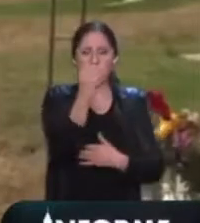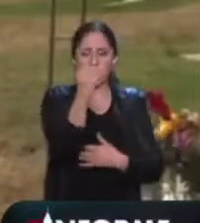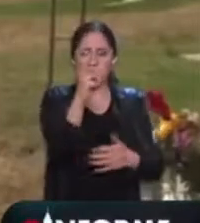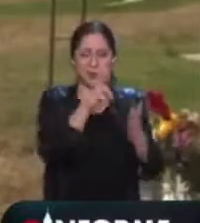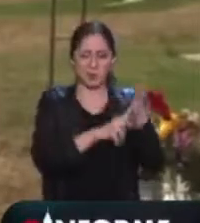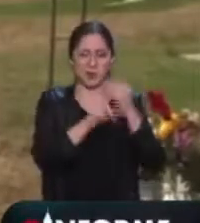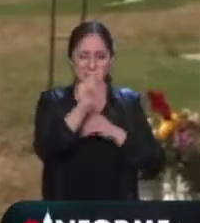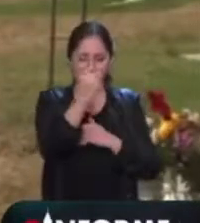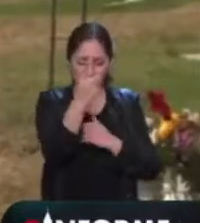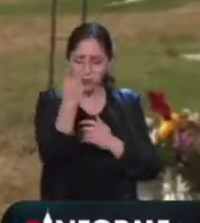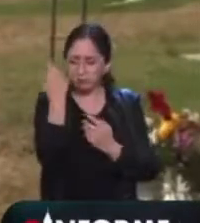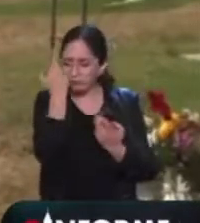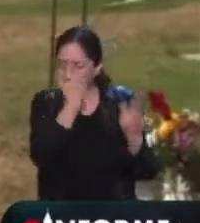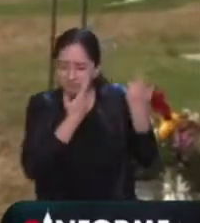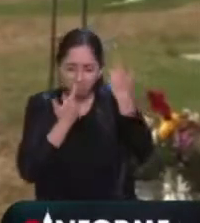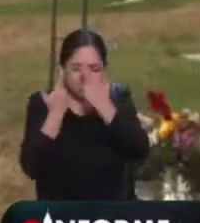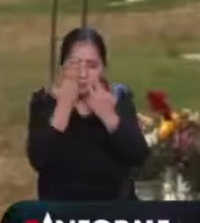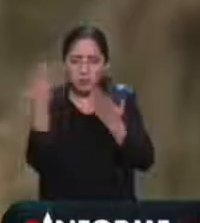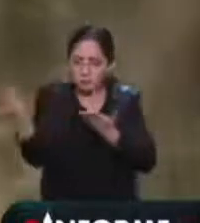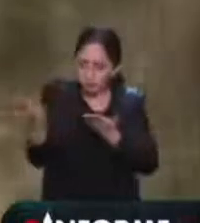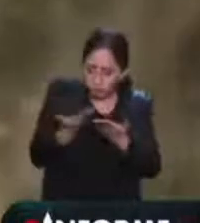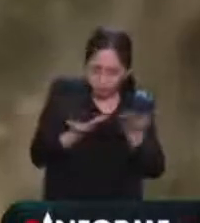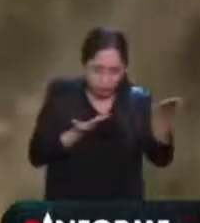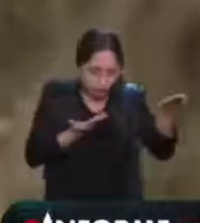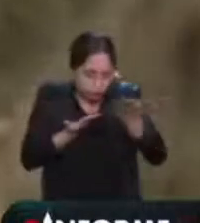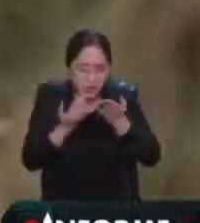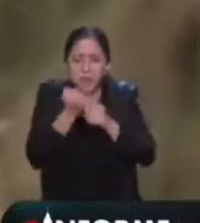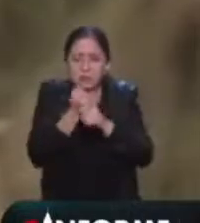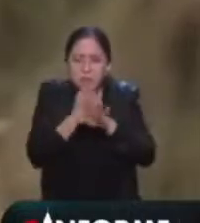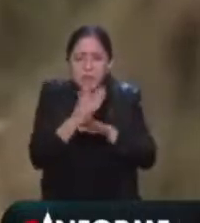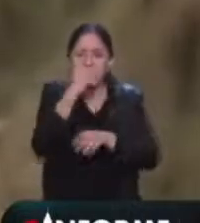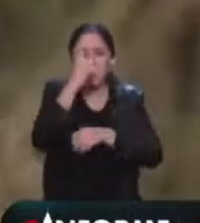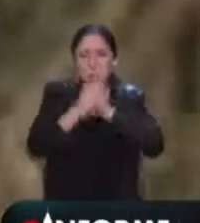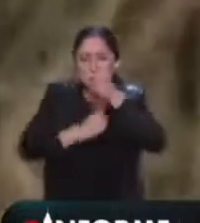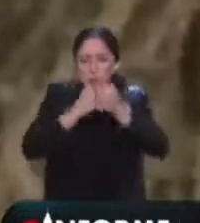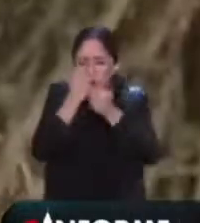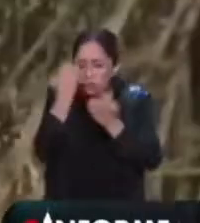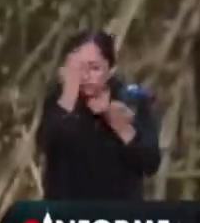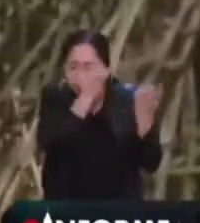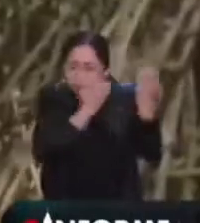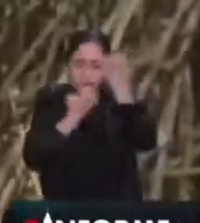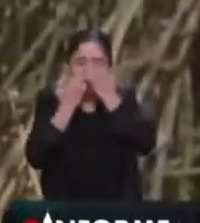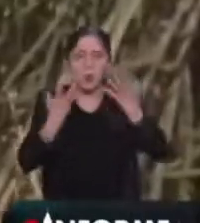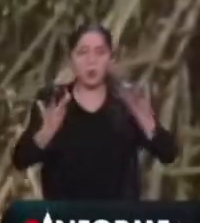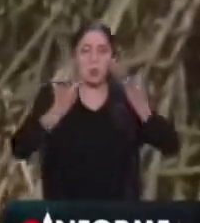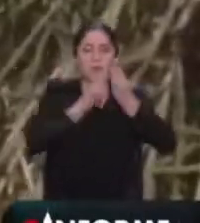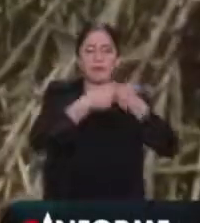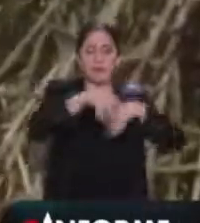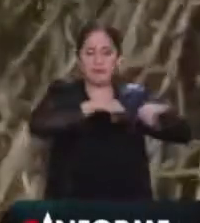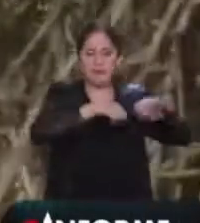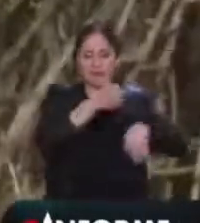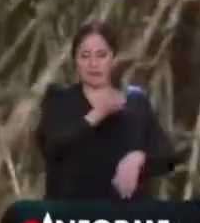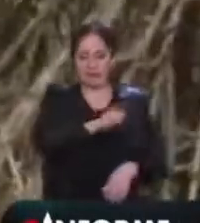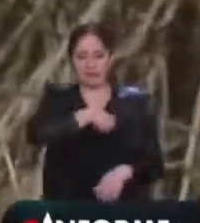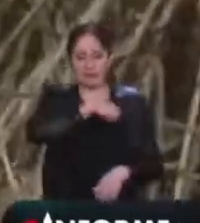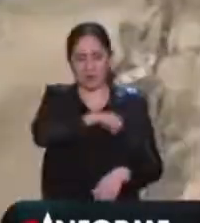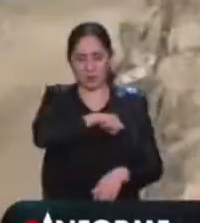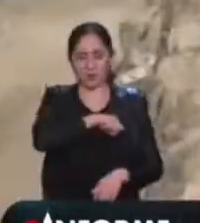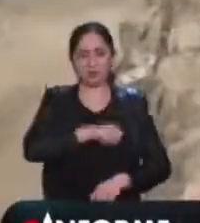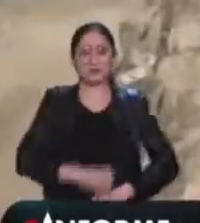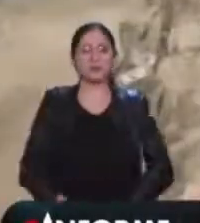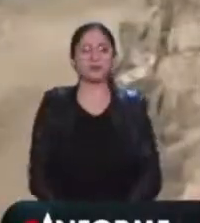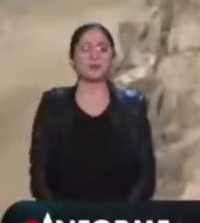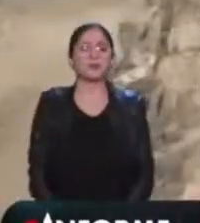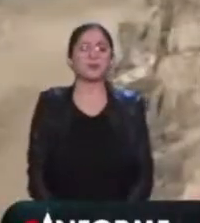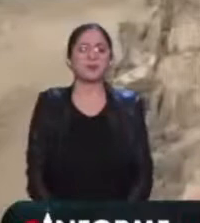la cual considerará la confronta de información que se trabaja de forma anual en conjunto con la Secretaría de Salud. Informe Capital.